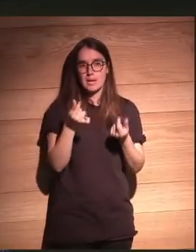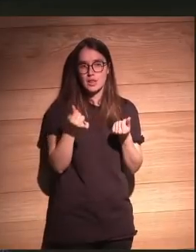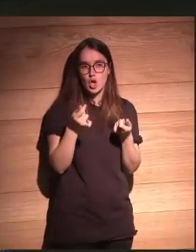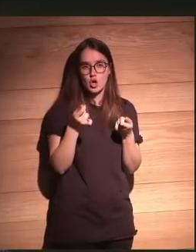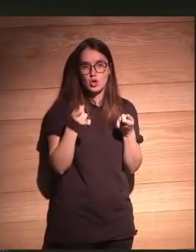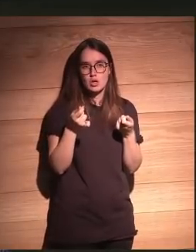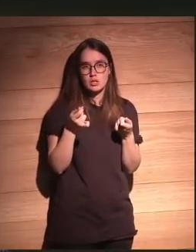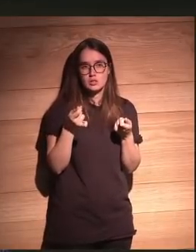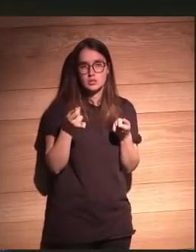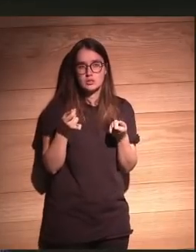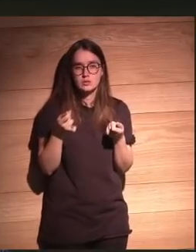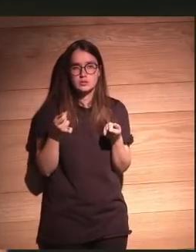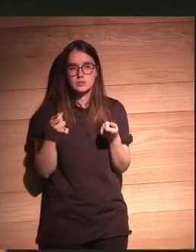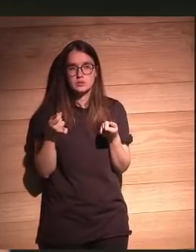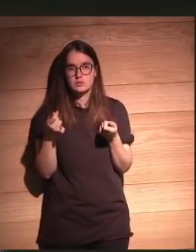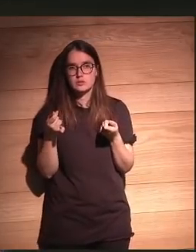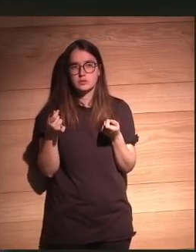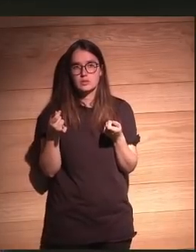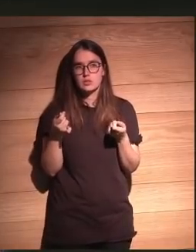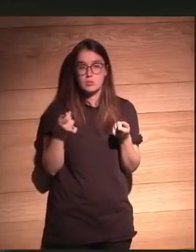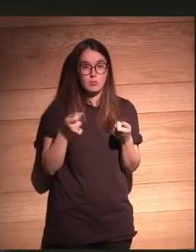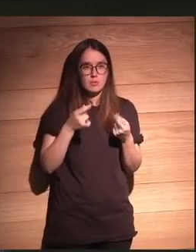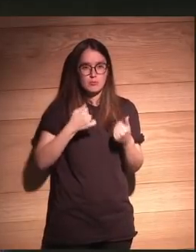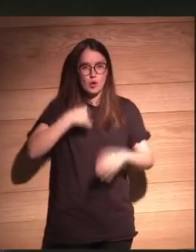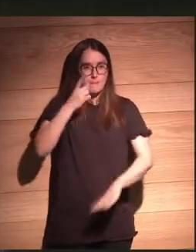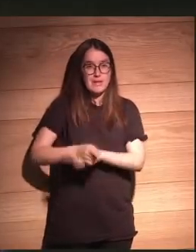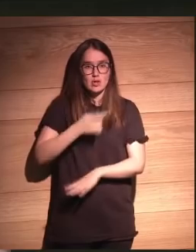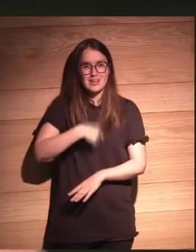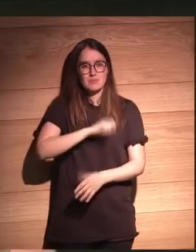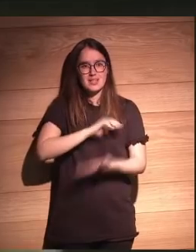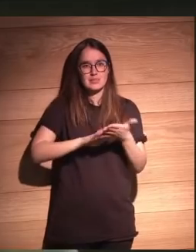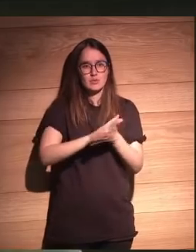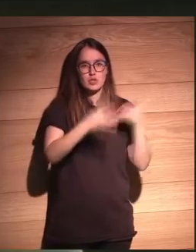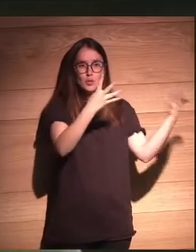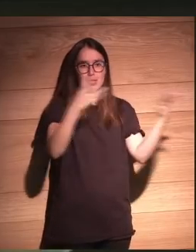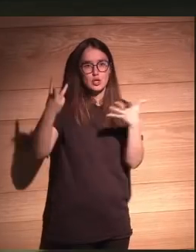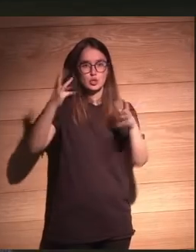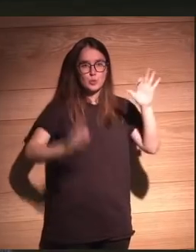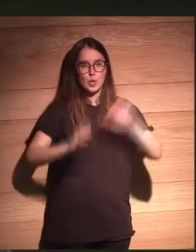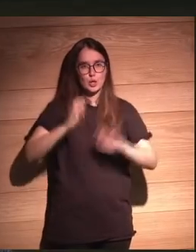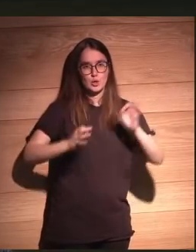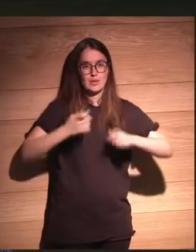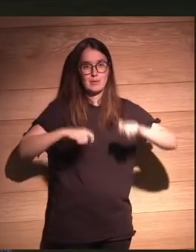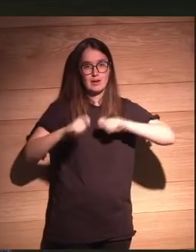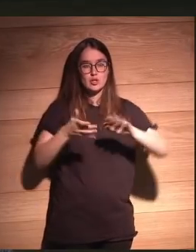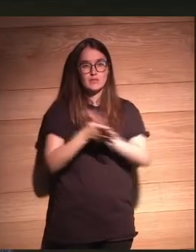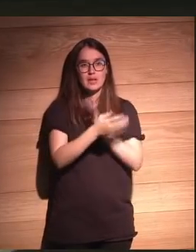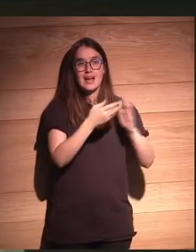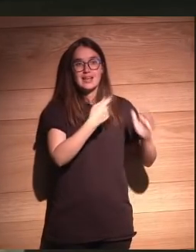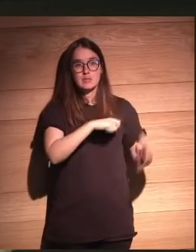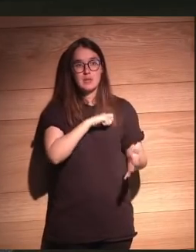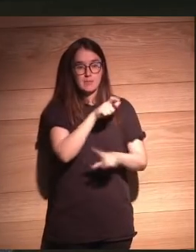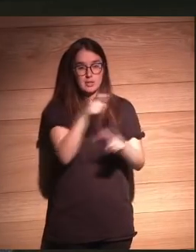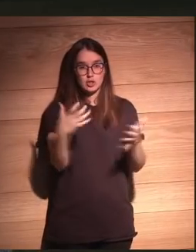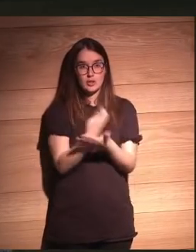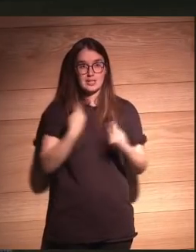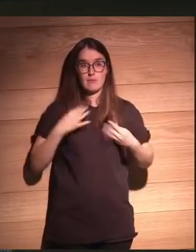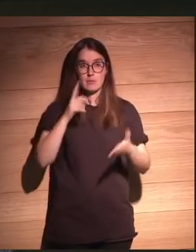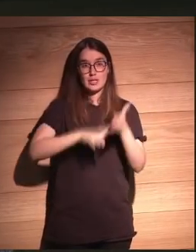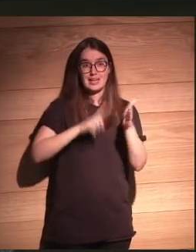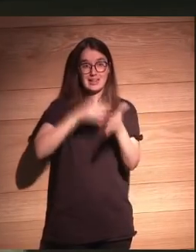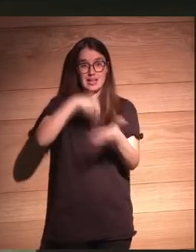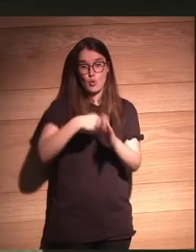a nivel unilateral, en España estamos hablando de un 98% del mercado. Es decir, en España todas las personas que vivimos de alquiler